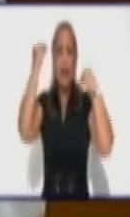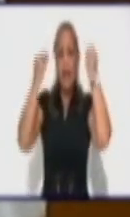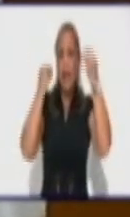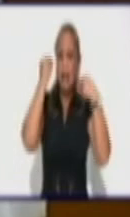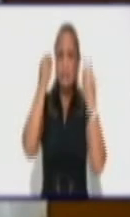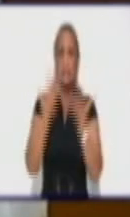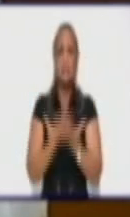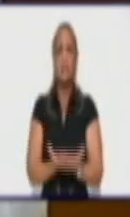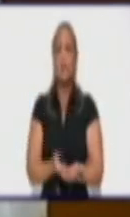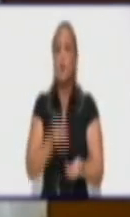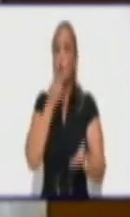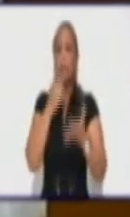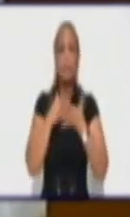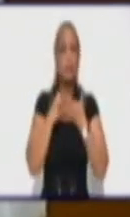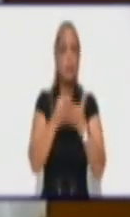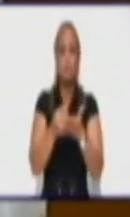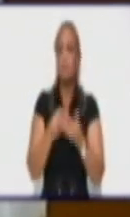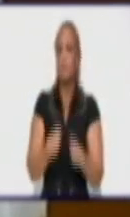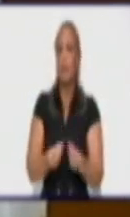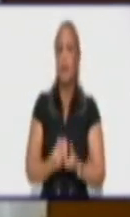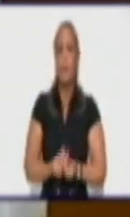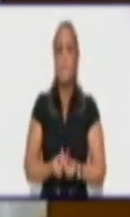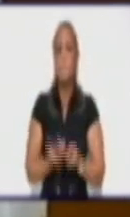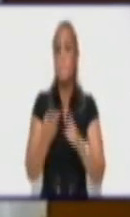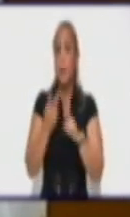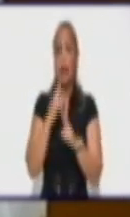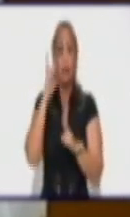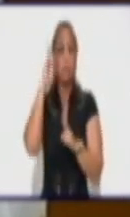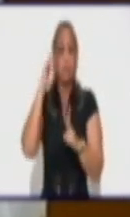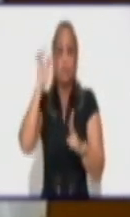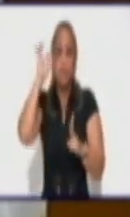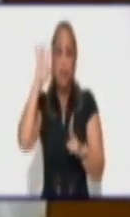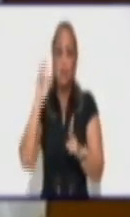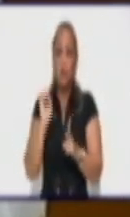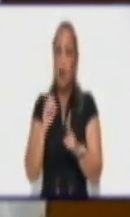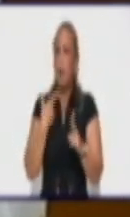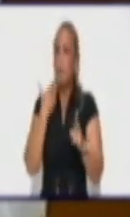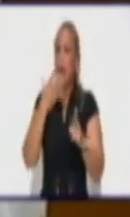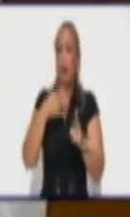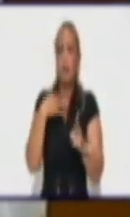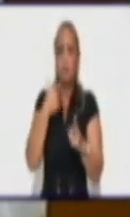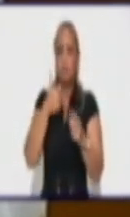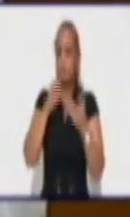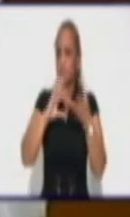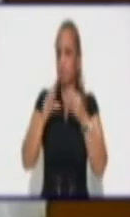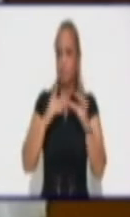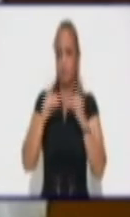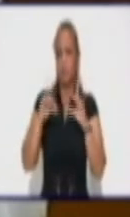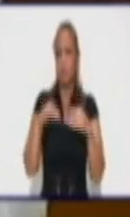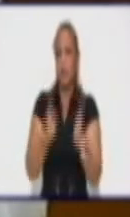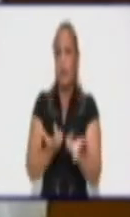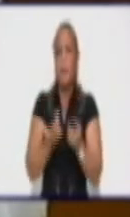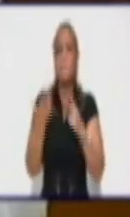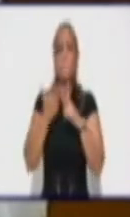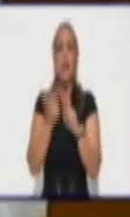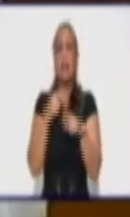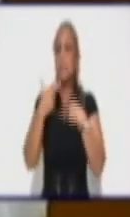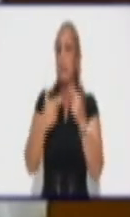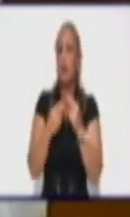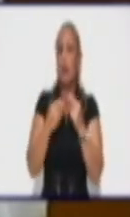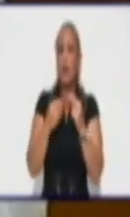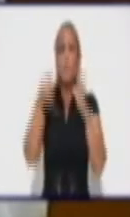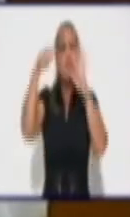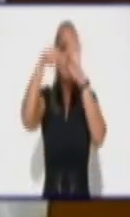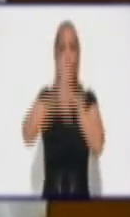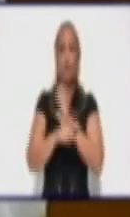aporte para razonar para discutir para ser profundos los análisis